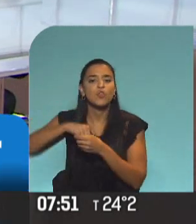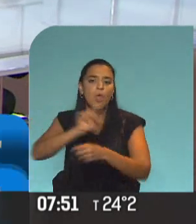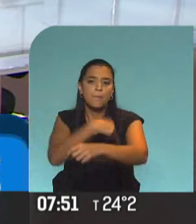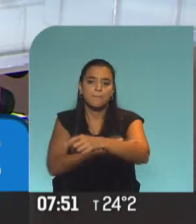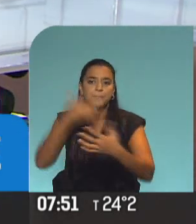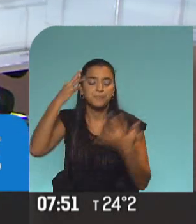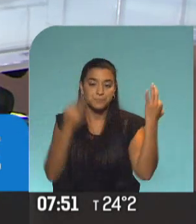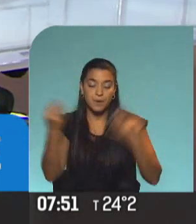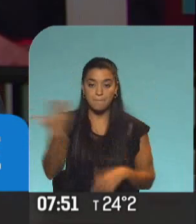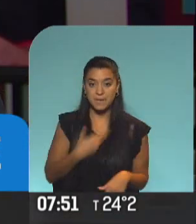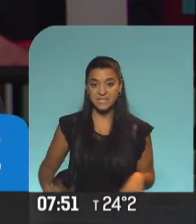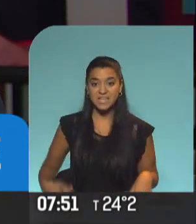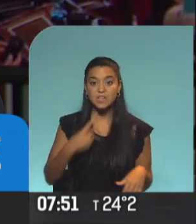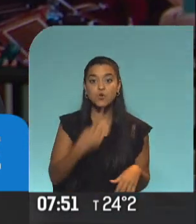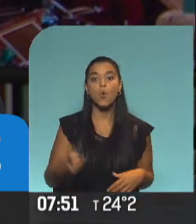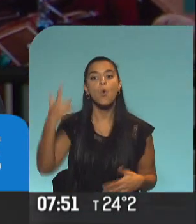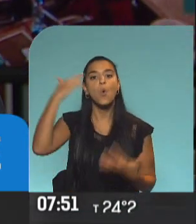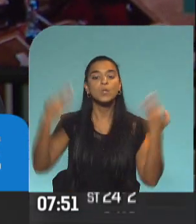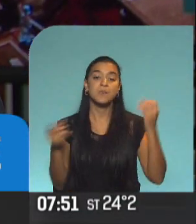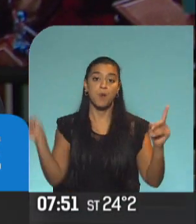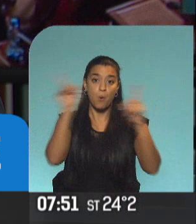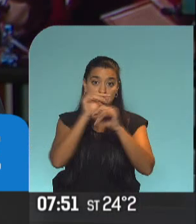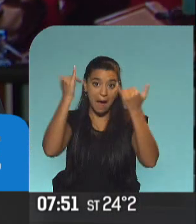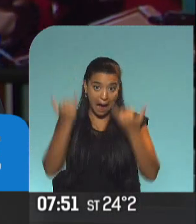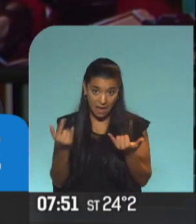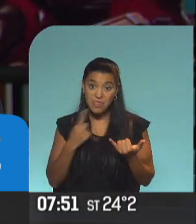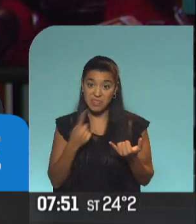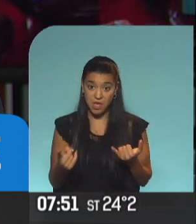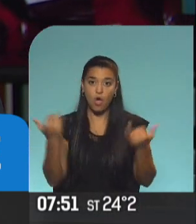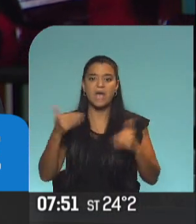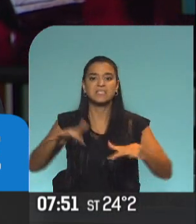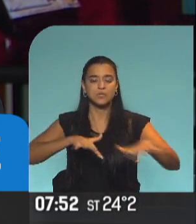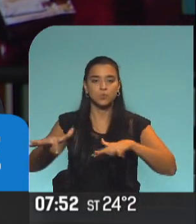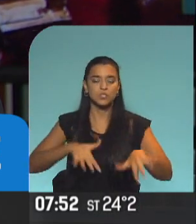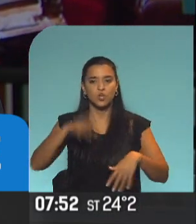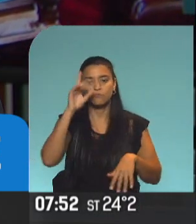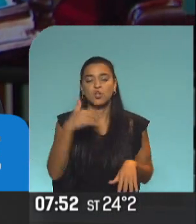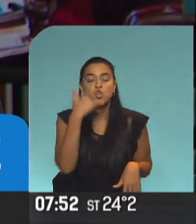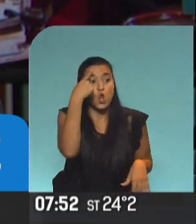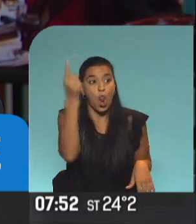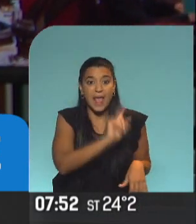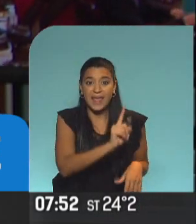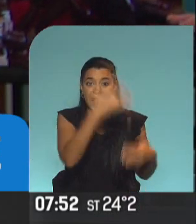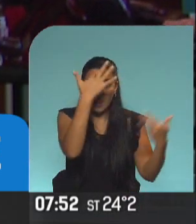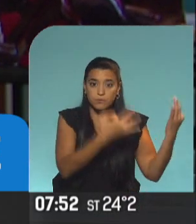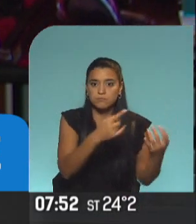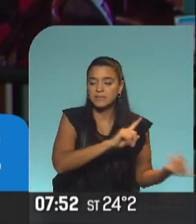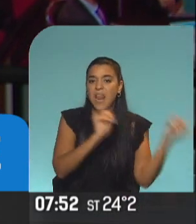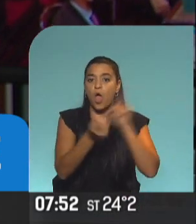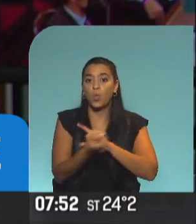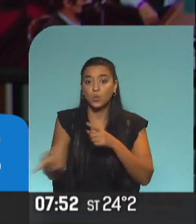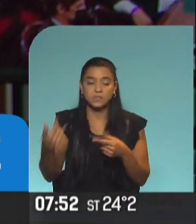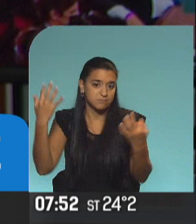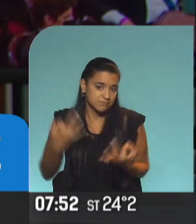Pero el presidente, al decir que la justicia tiene problemas y que obviamente hay una situación de descrédito, lo único que hace es traducir un